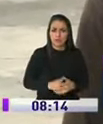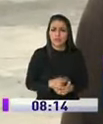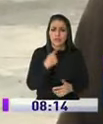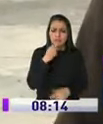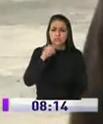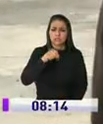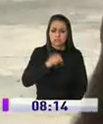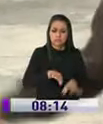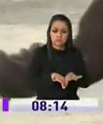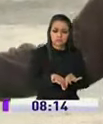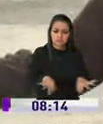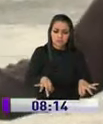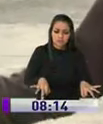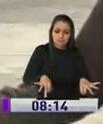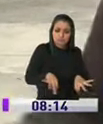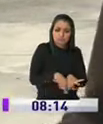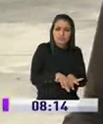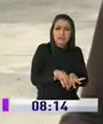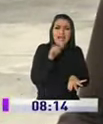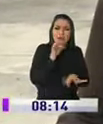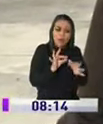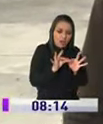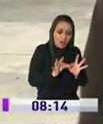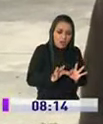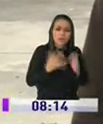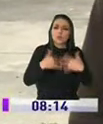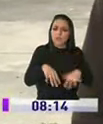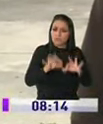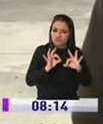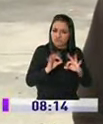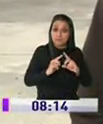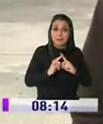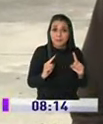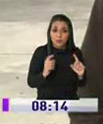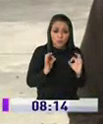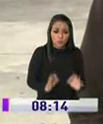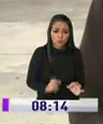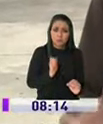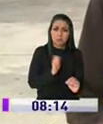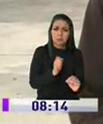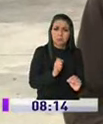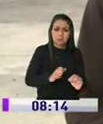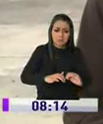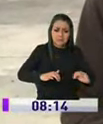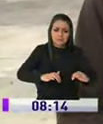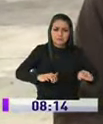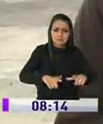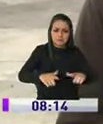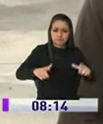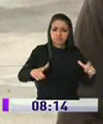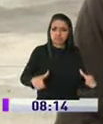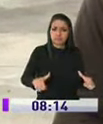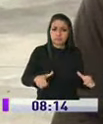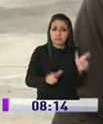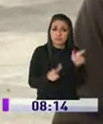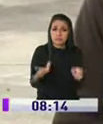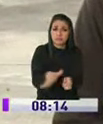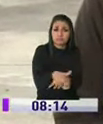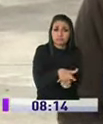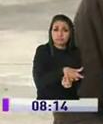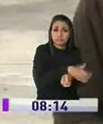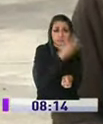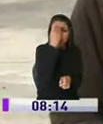la cometida del agua potable. Pero en ese momento de que hicieron, se olvidó la gente, se olvidó el